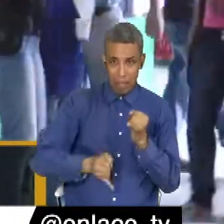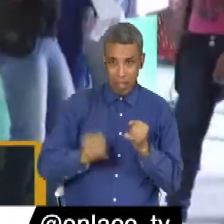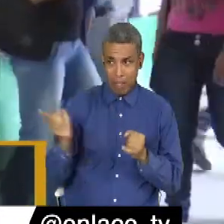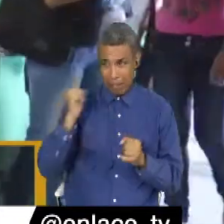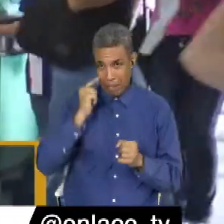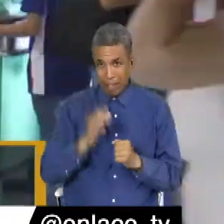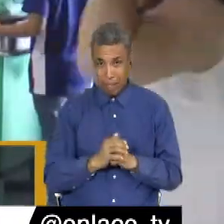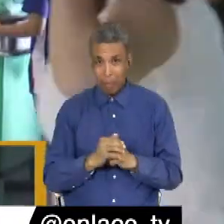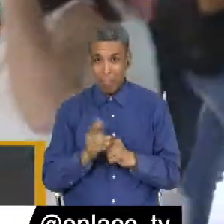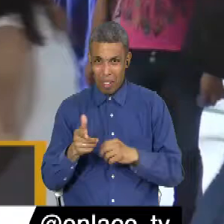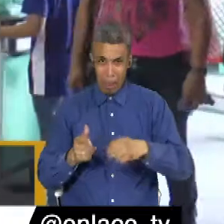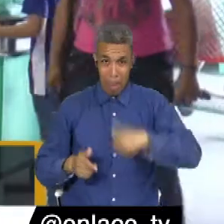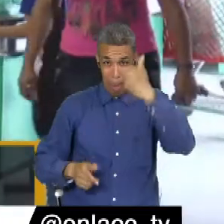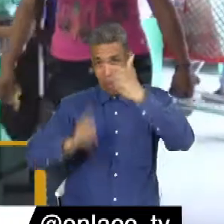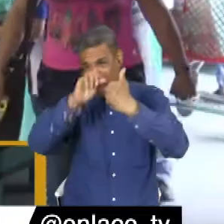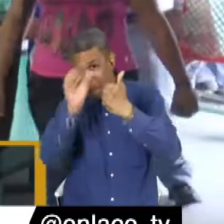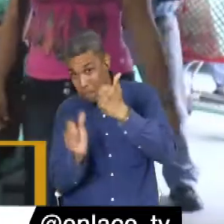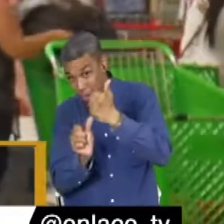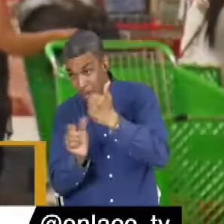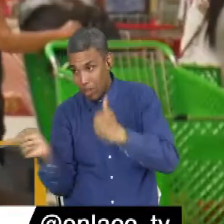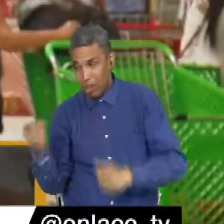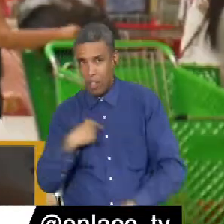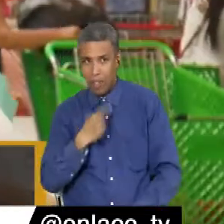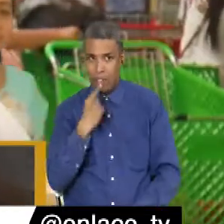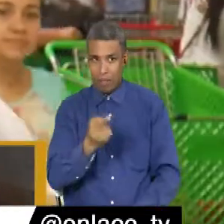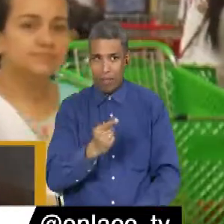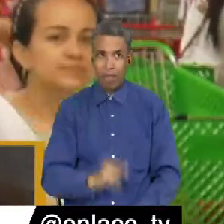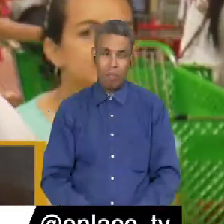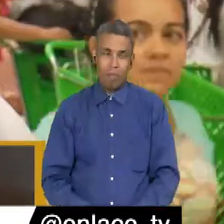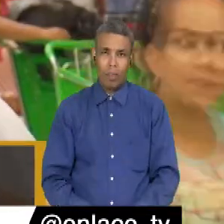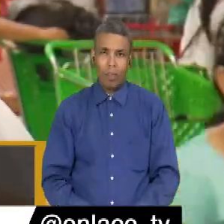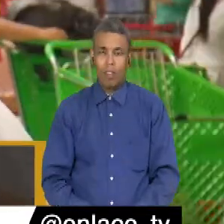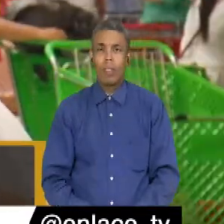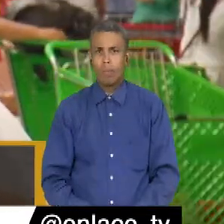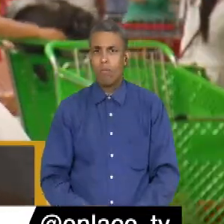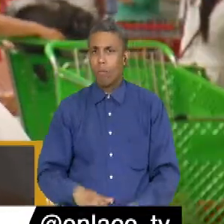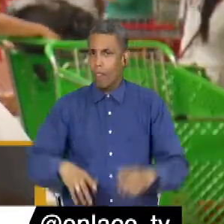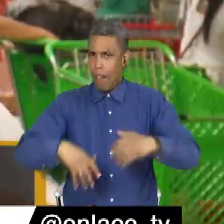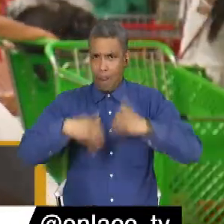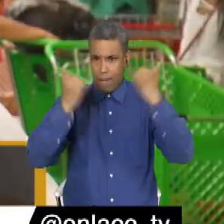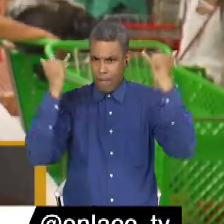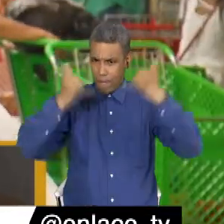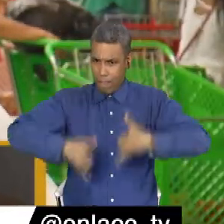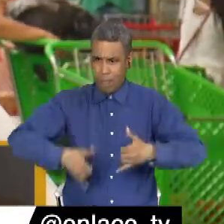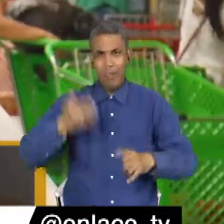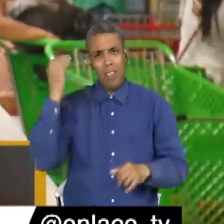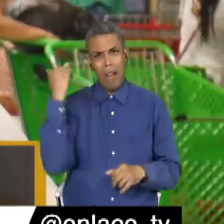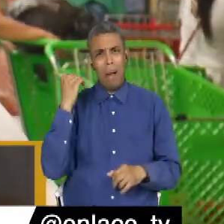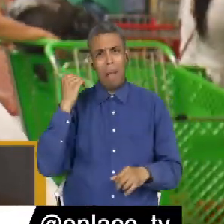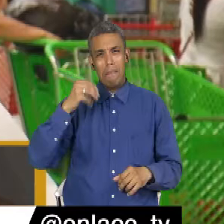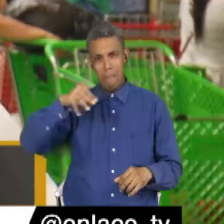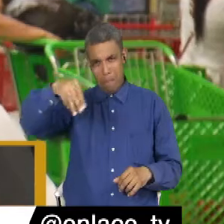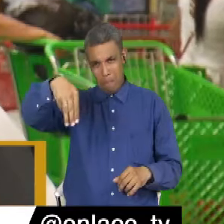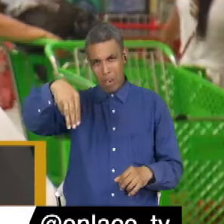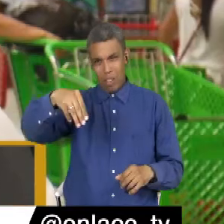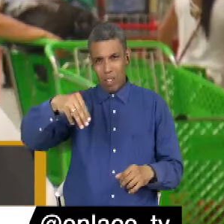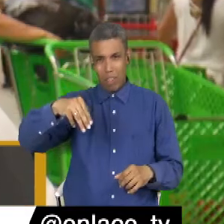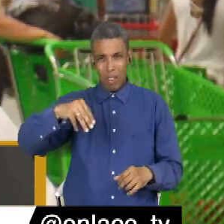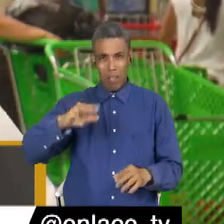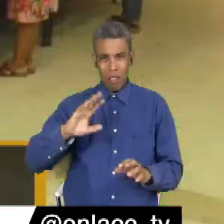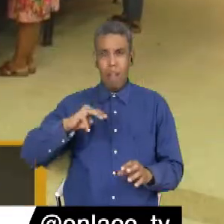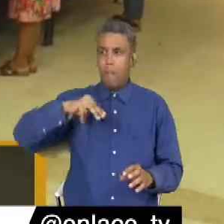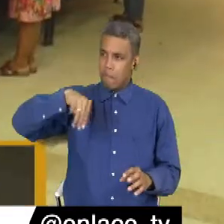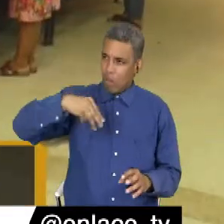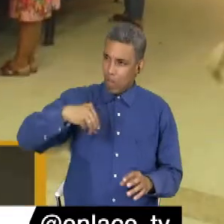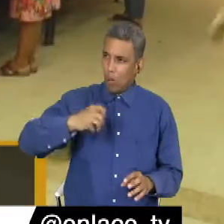de La Quinta del Parque y Quinta Torcoroma. Sí, estamos hoy culminando esta actividad que arrancamos desde el día martes.